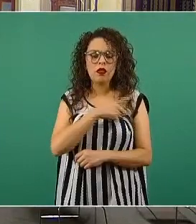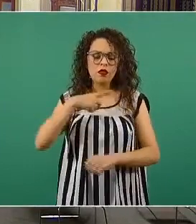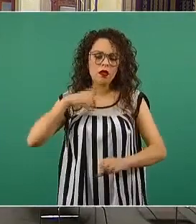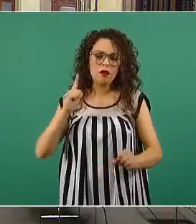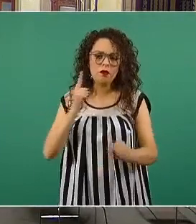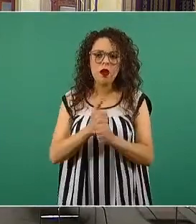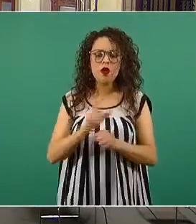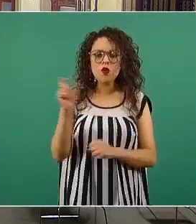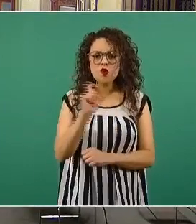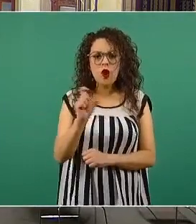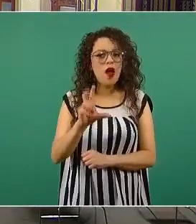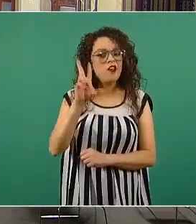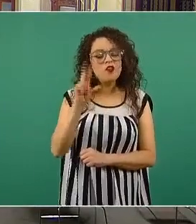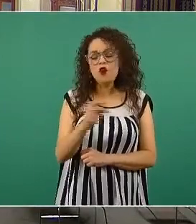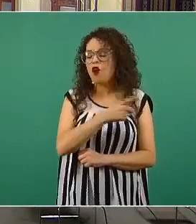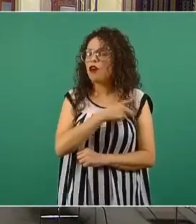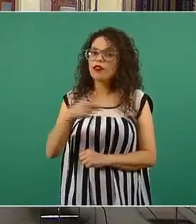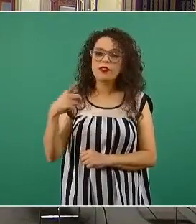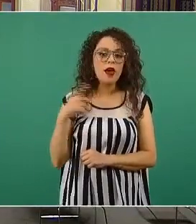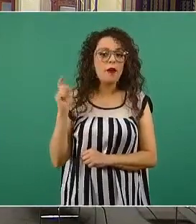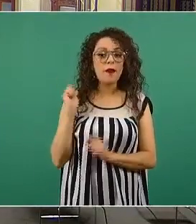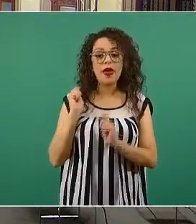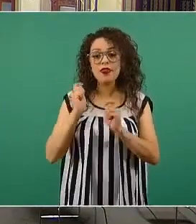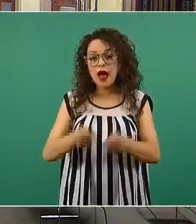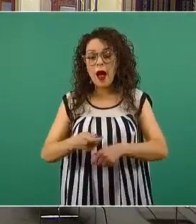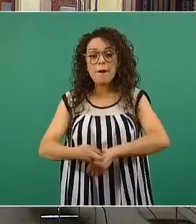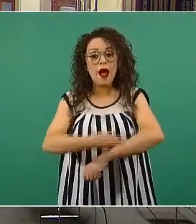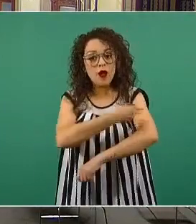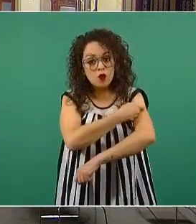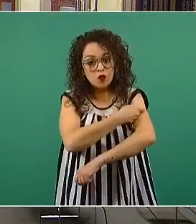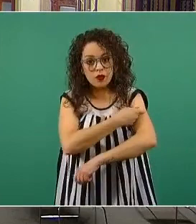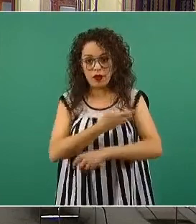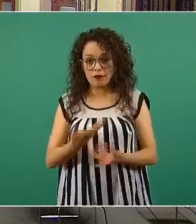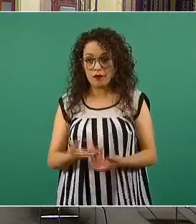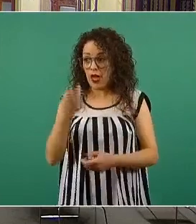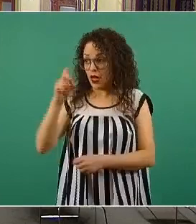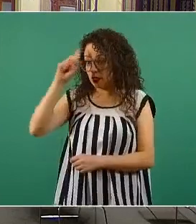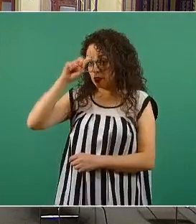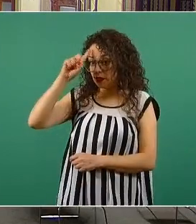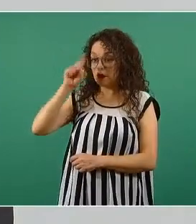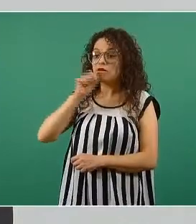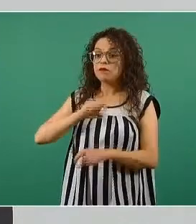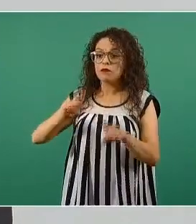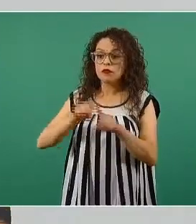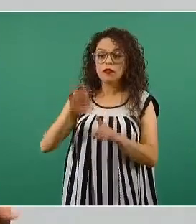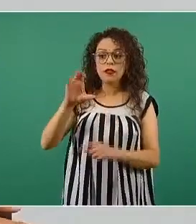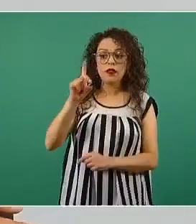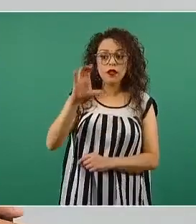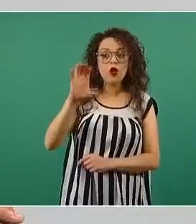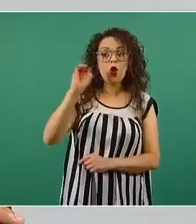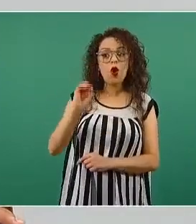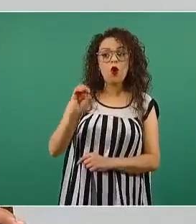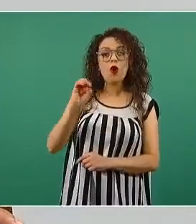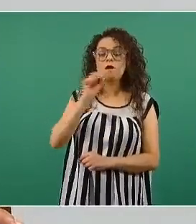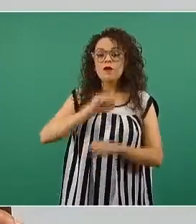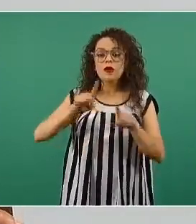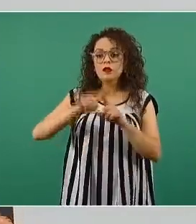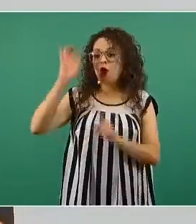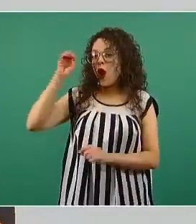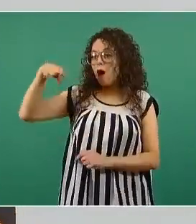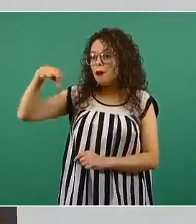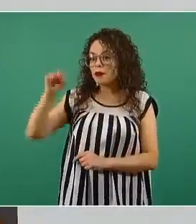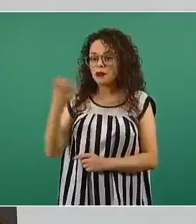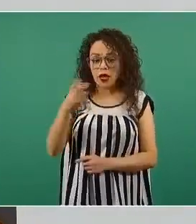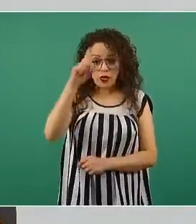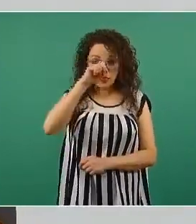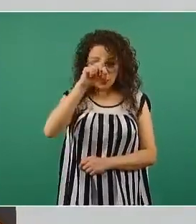vacunar. Y esto es una sugerencia también del CDC y también es de la OMS. No es una recomendación, es una